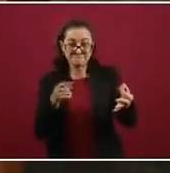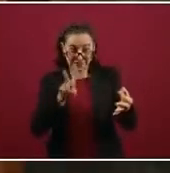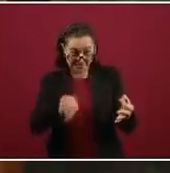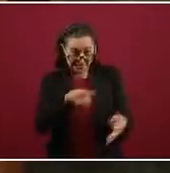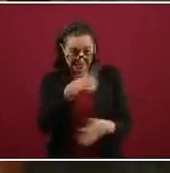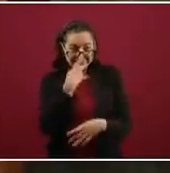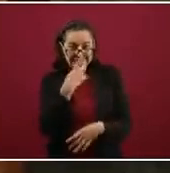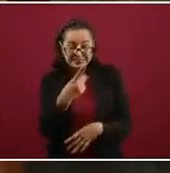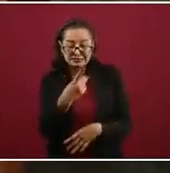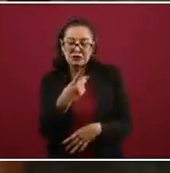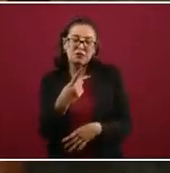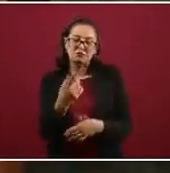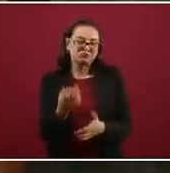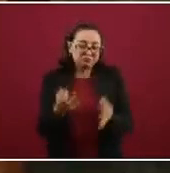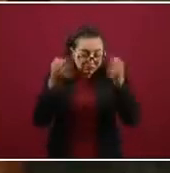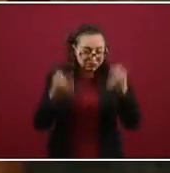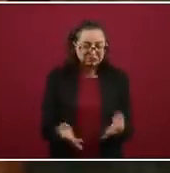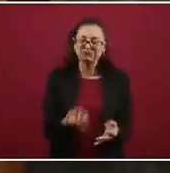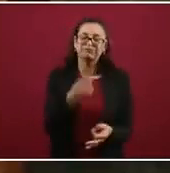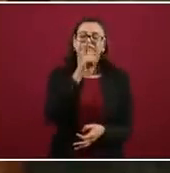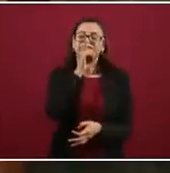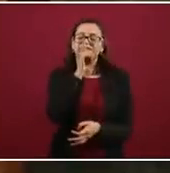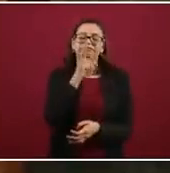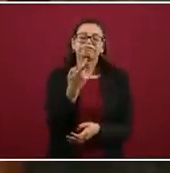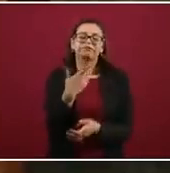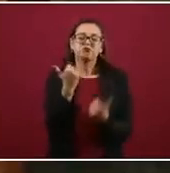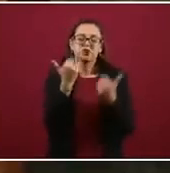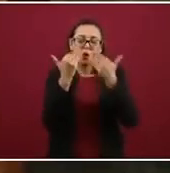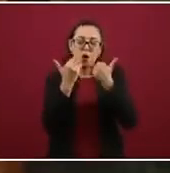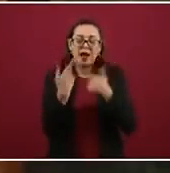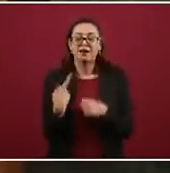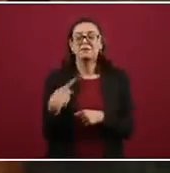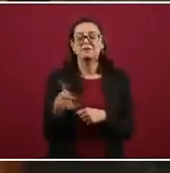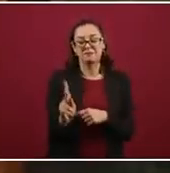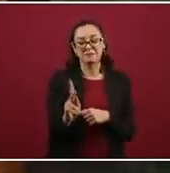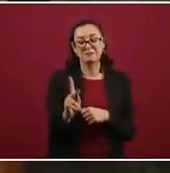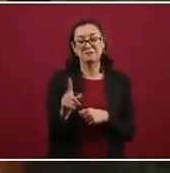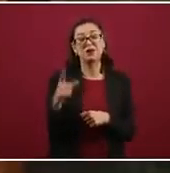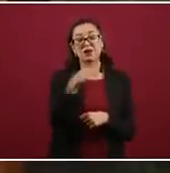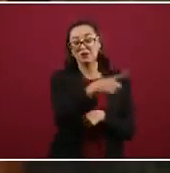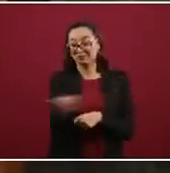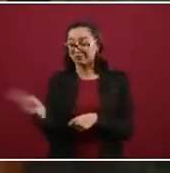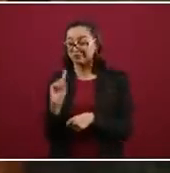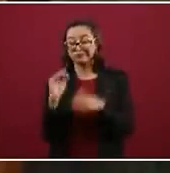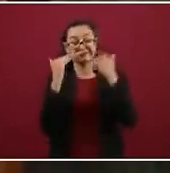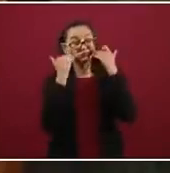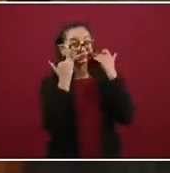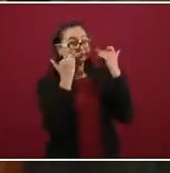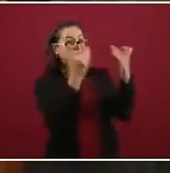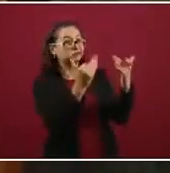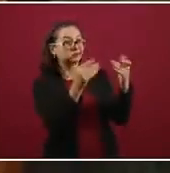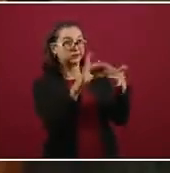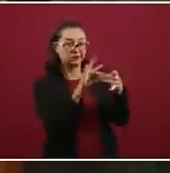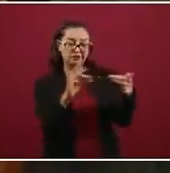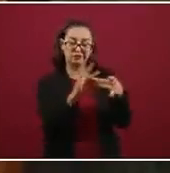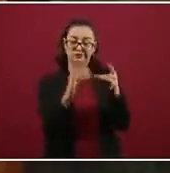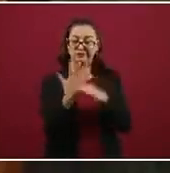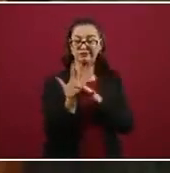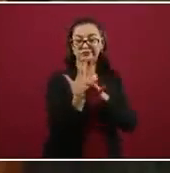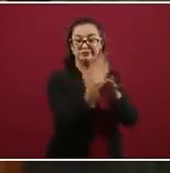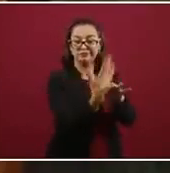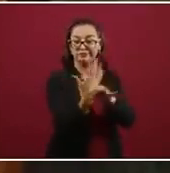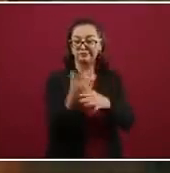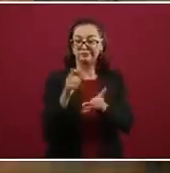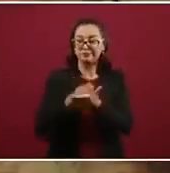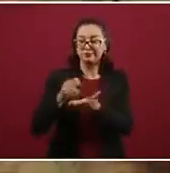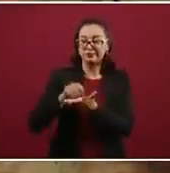dijo. No obstante, sí es posible conocer lo que según los testigos se manifestó esa noche.